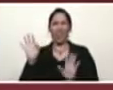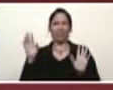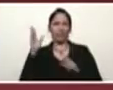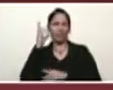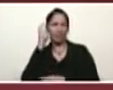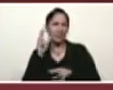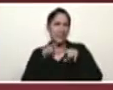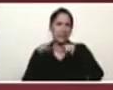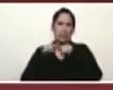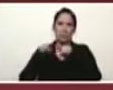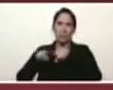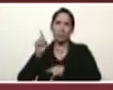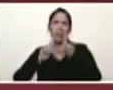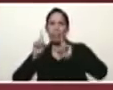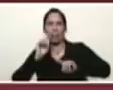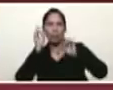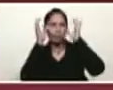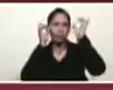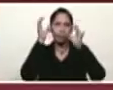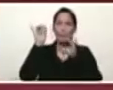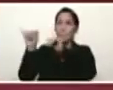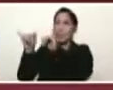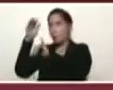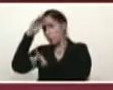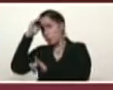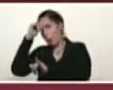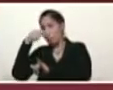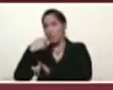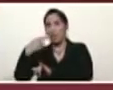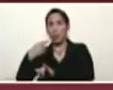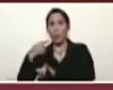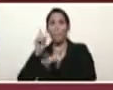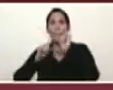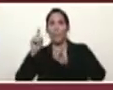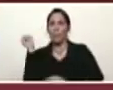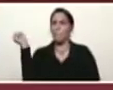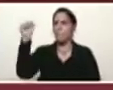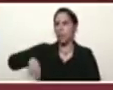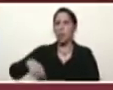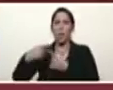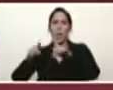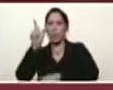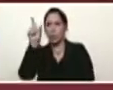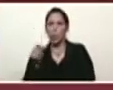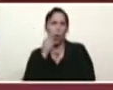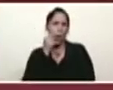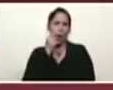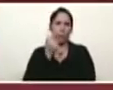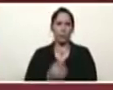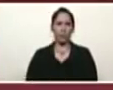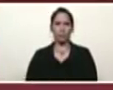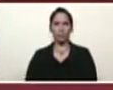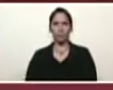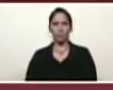eso. Hasta el propio Trump le mete un coquito a Mike Pompeo.